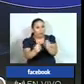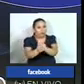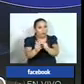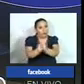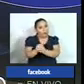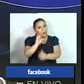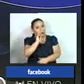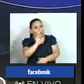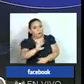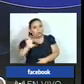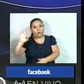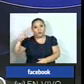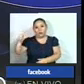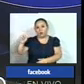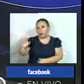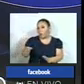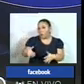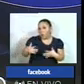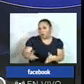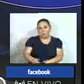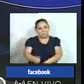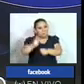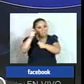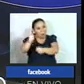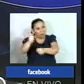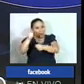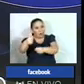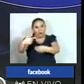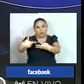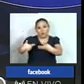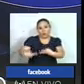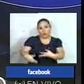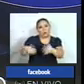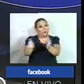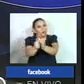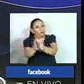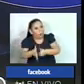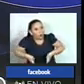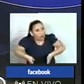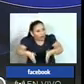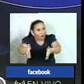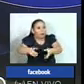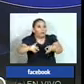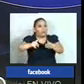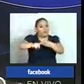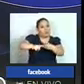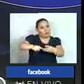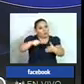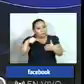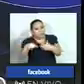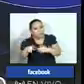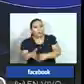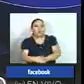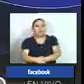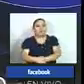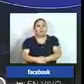imputa. Entre esos, ejercicio violento del derecho, desórdenes públicos y apología del delito.